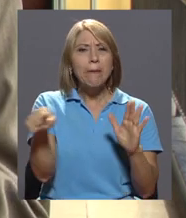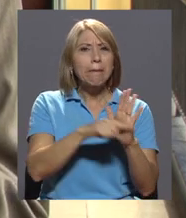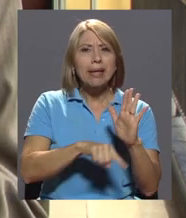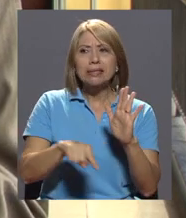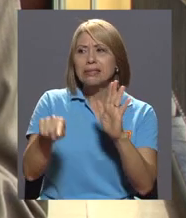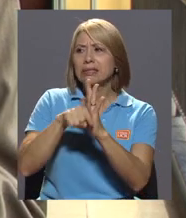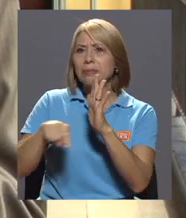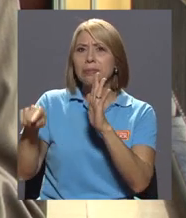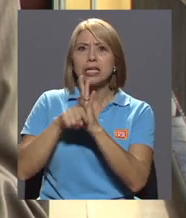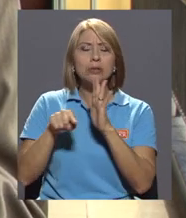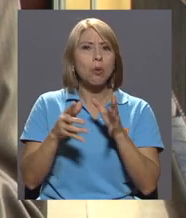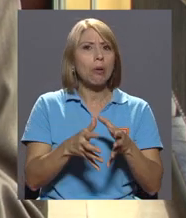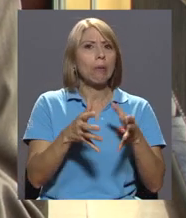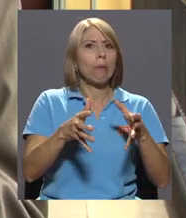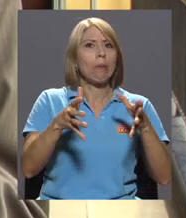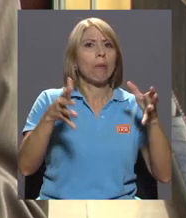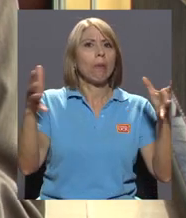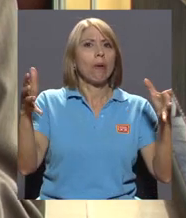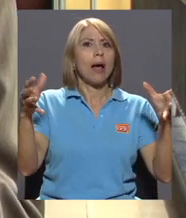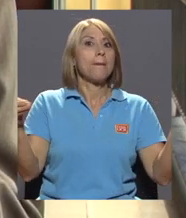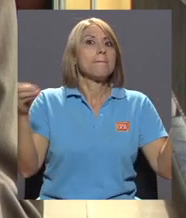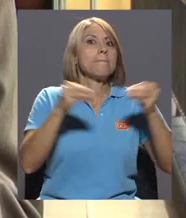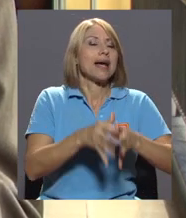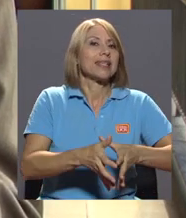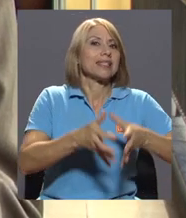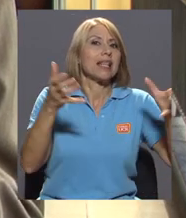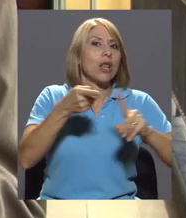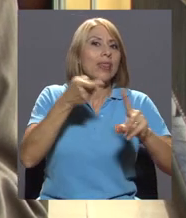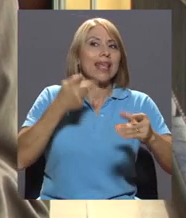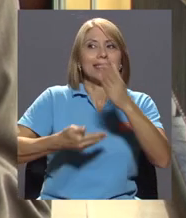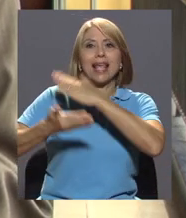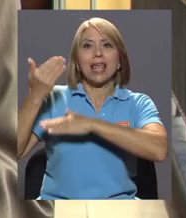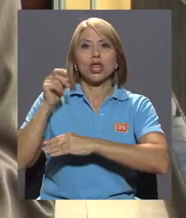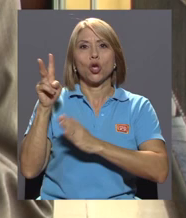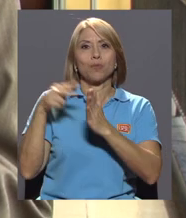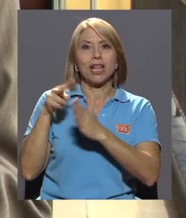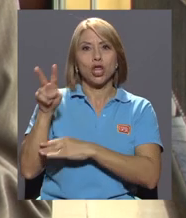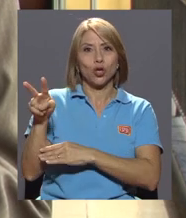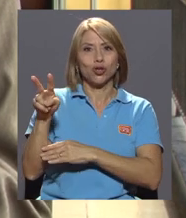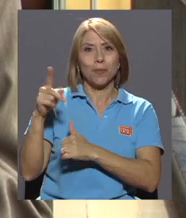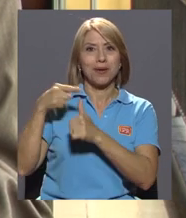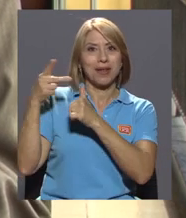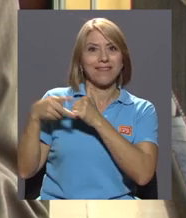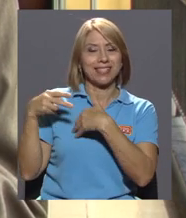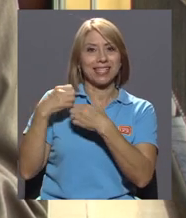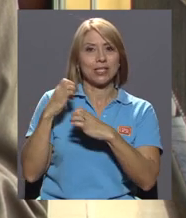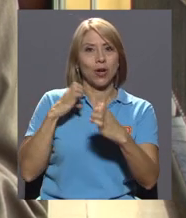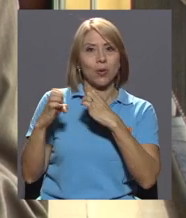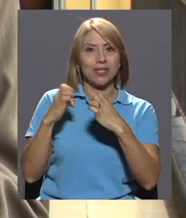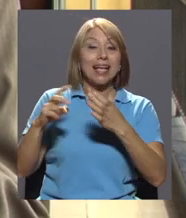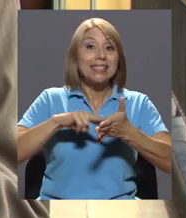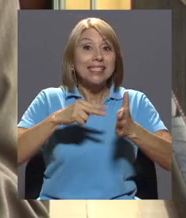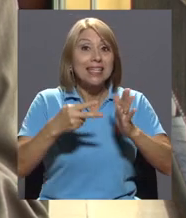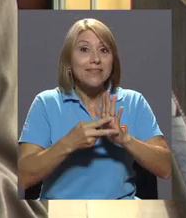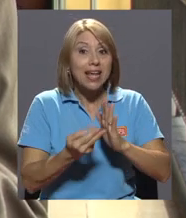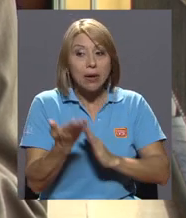hemos experimentado desde el año 2002, que fue la fecha de la primera encuesta. Esto significa que en los últimos tres